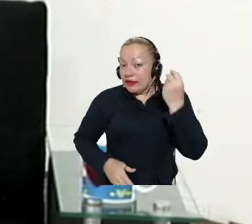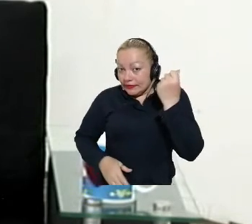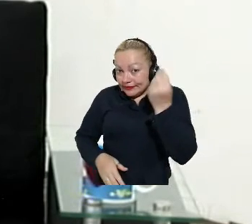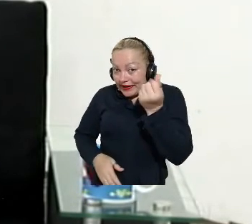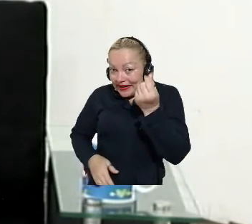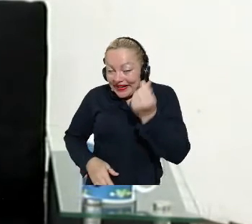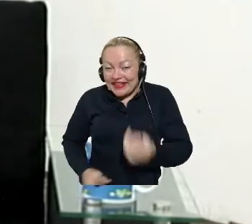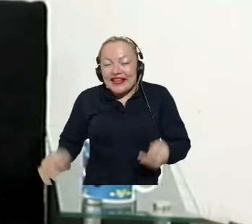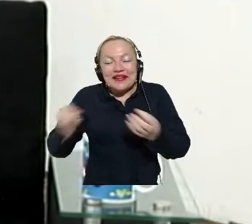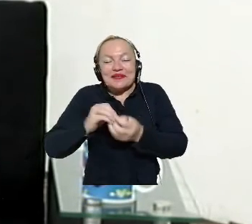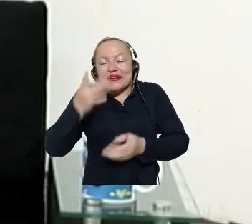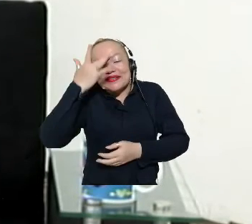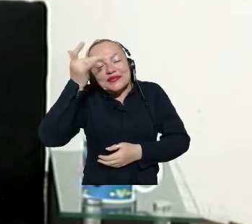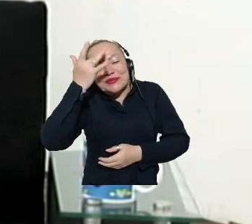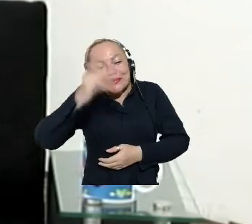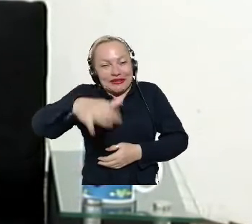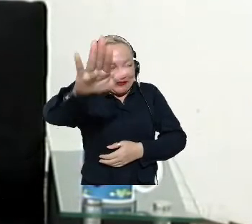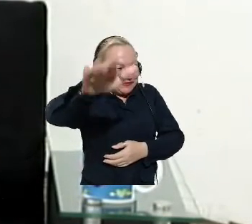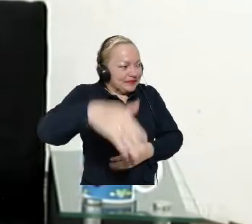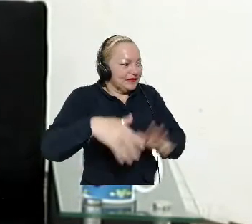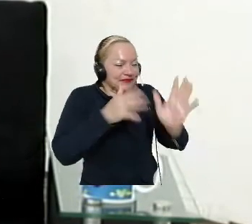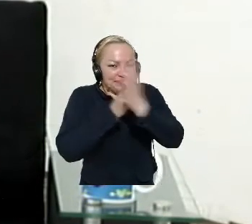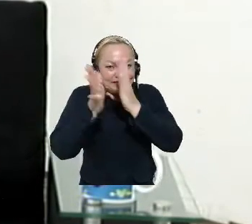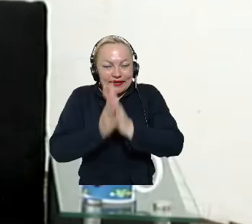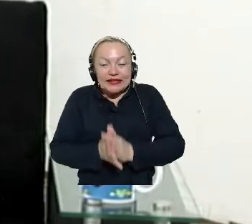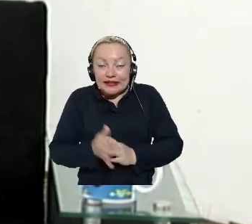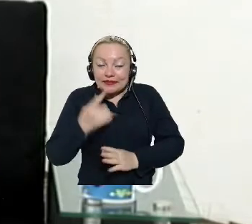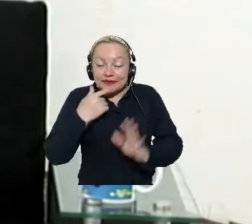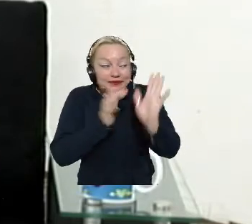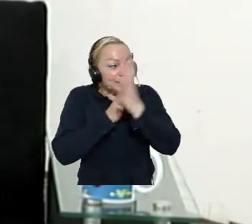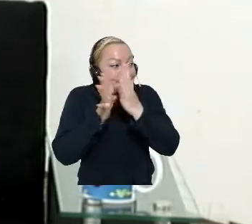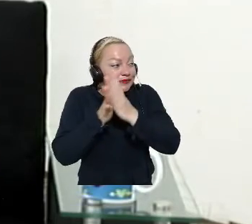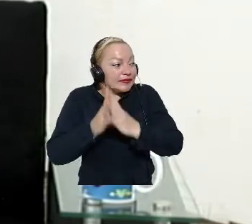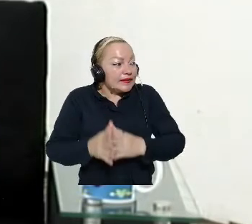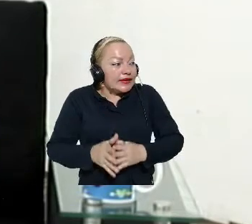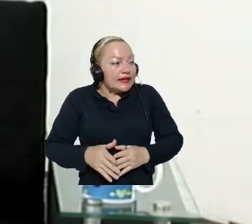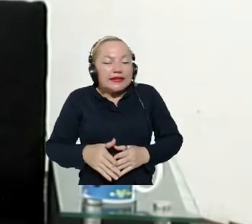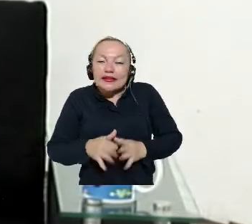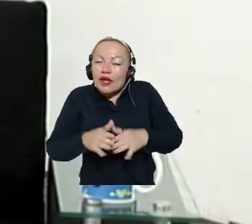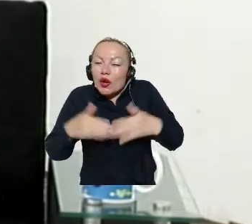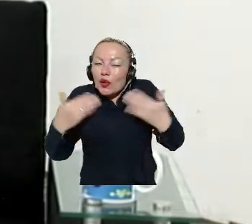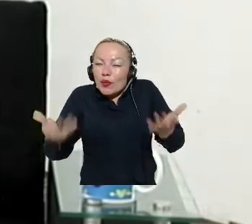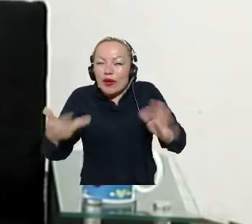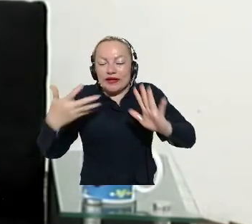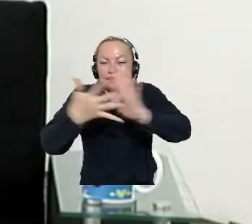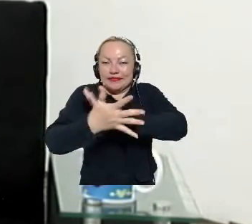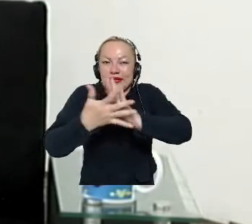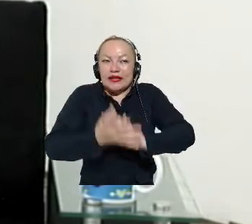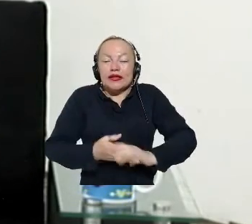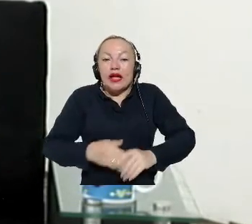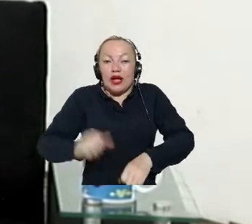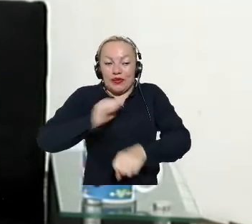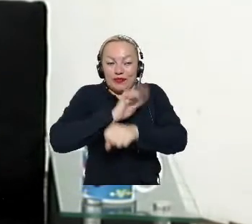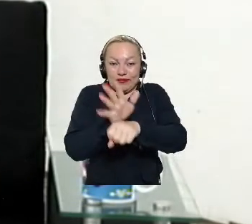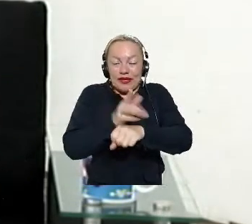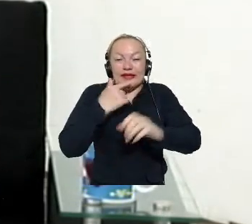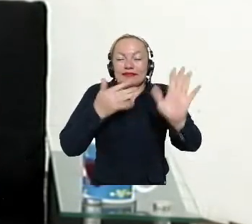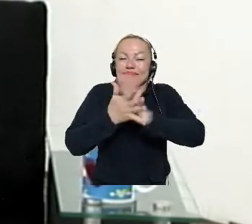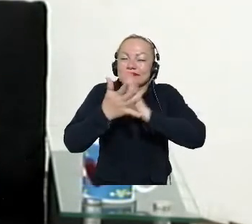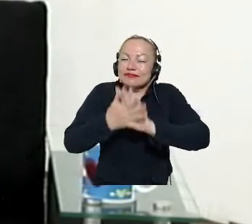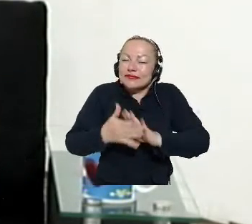Porque. ¿Por qué? Porque. Según las estadísticas, el COVID-19